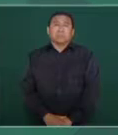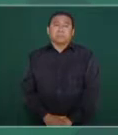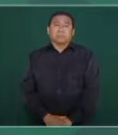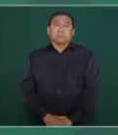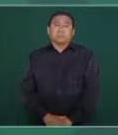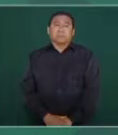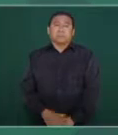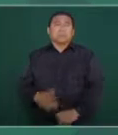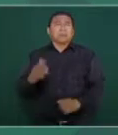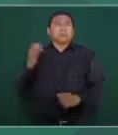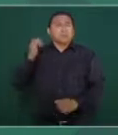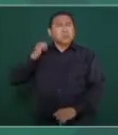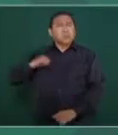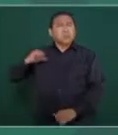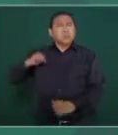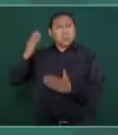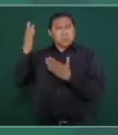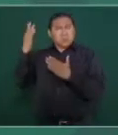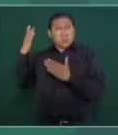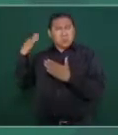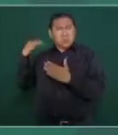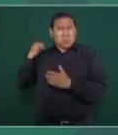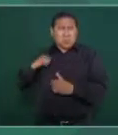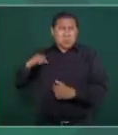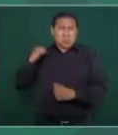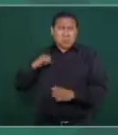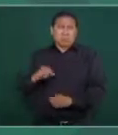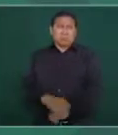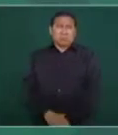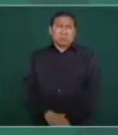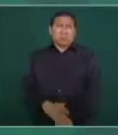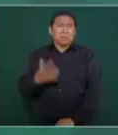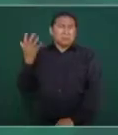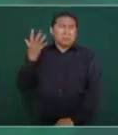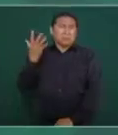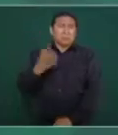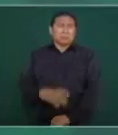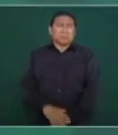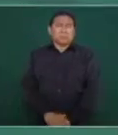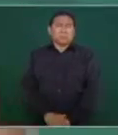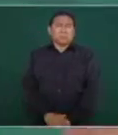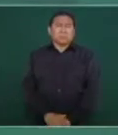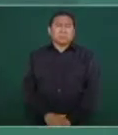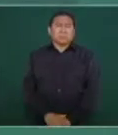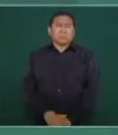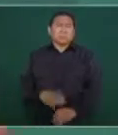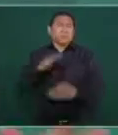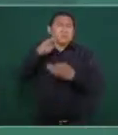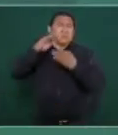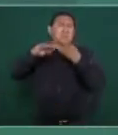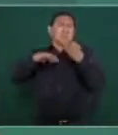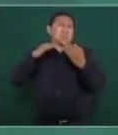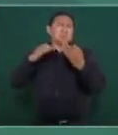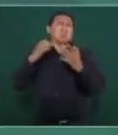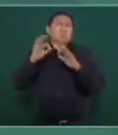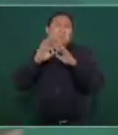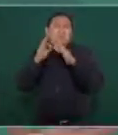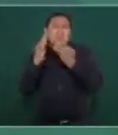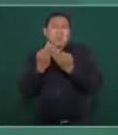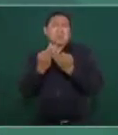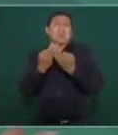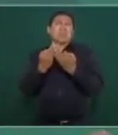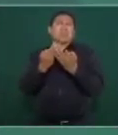el antiguo régimen fue creando todo un sistema,